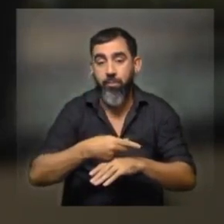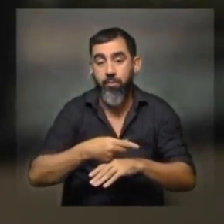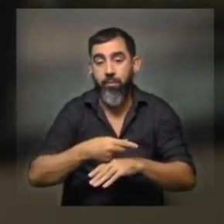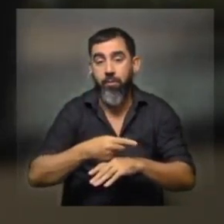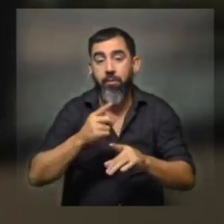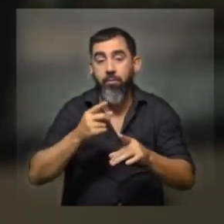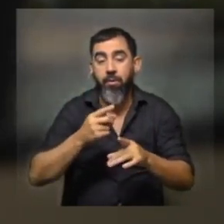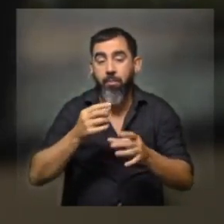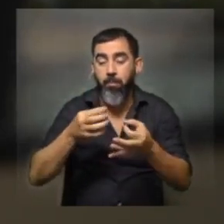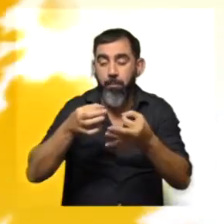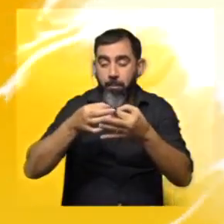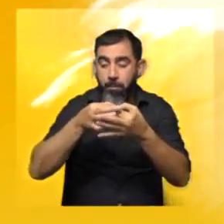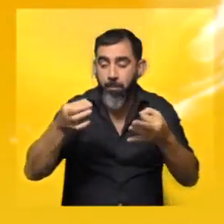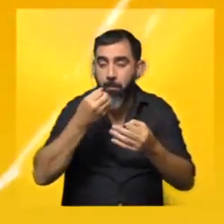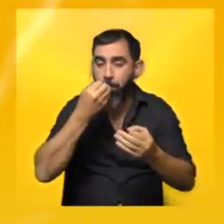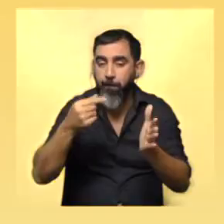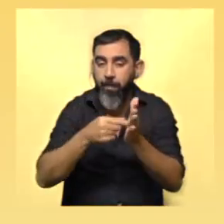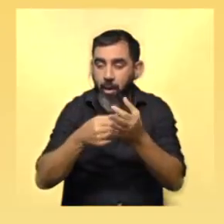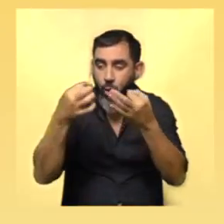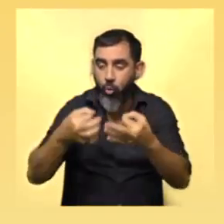más específico.